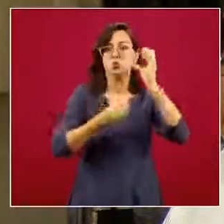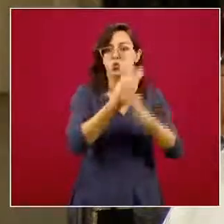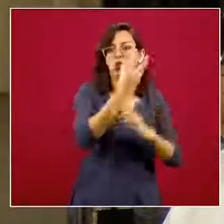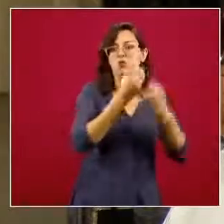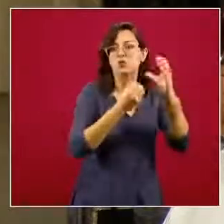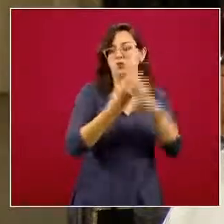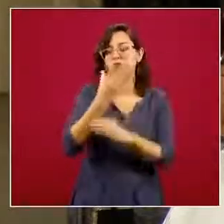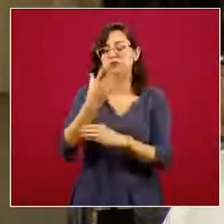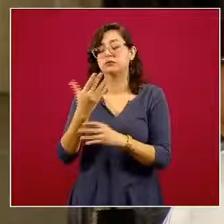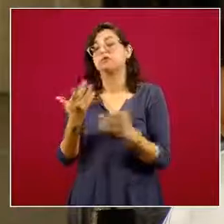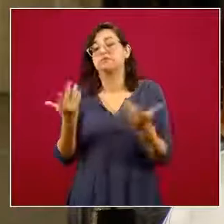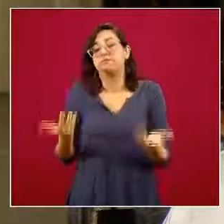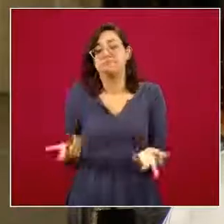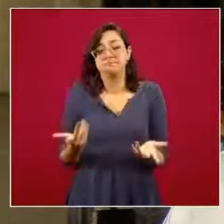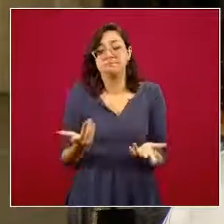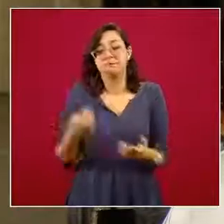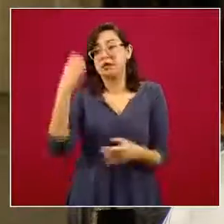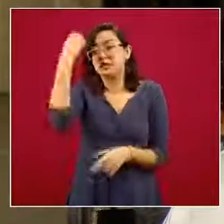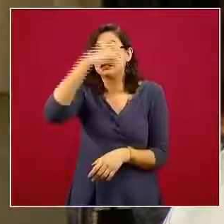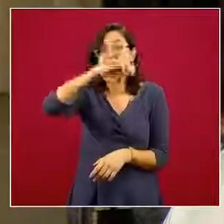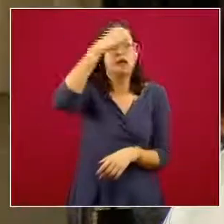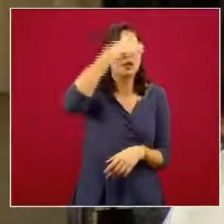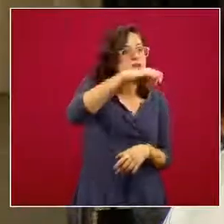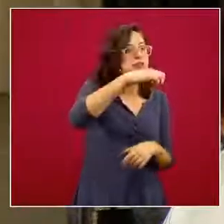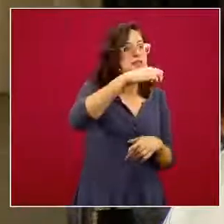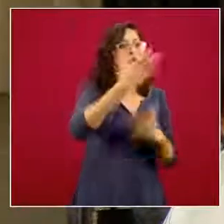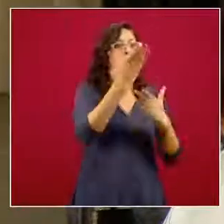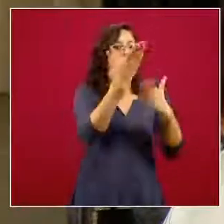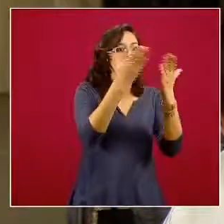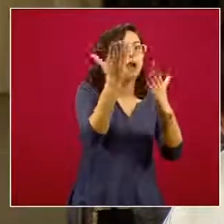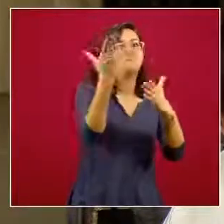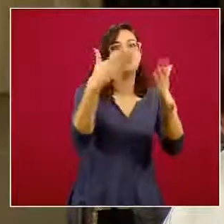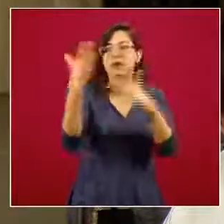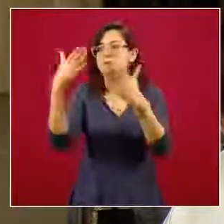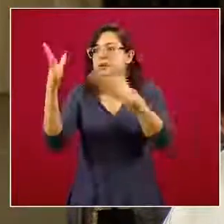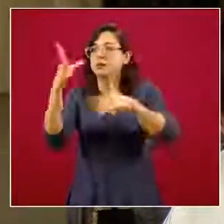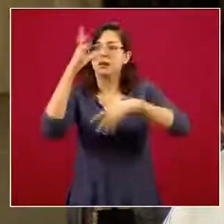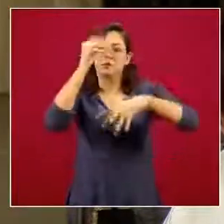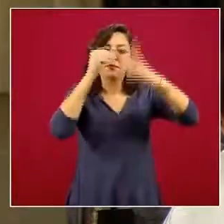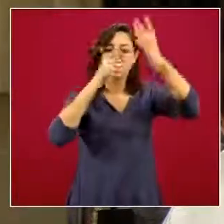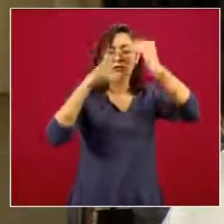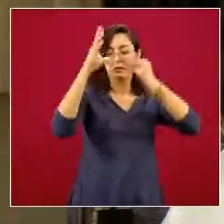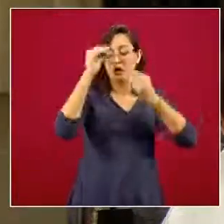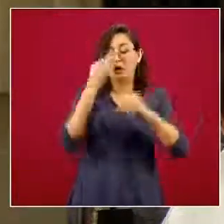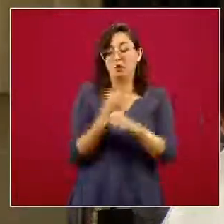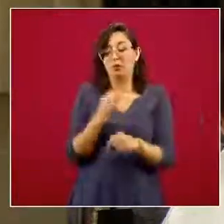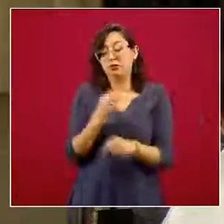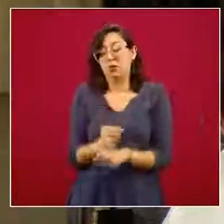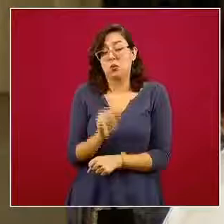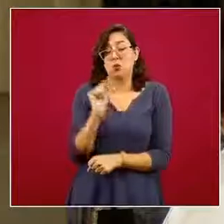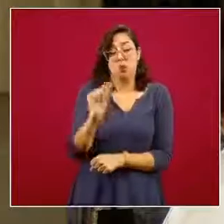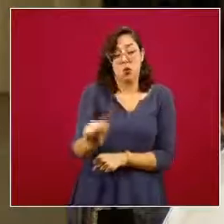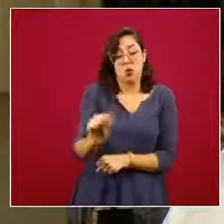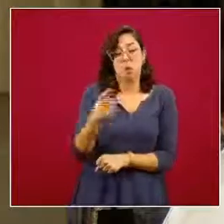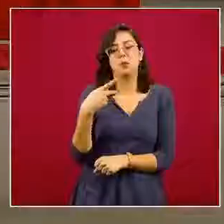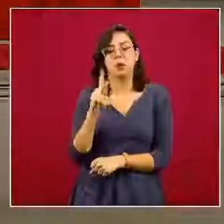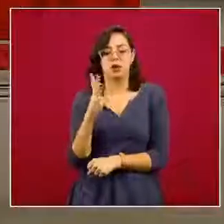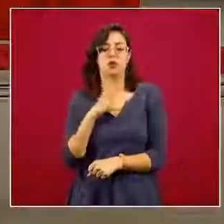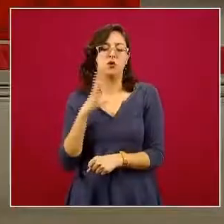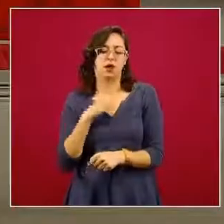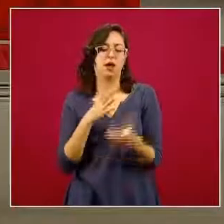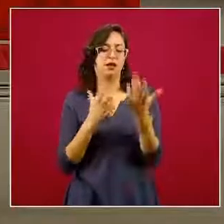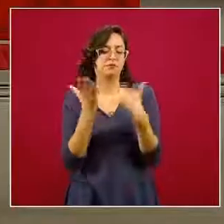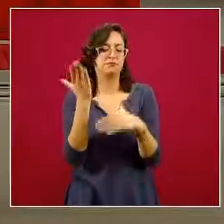da a partir de experiencias exitosas. No son tantas, pero sí hay experiencias exitosas. Y yo me